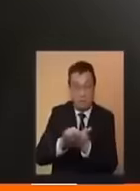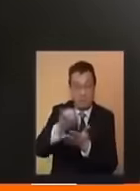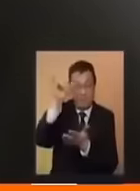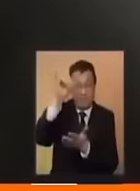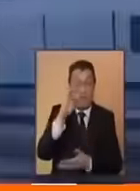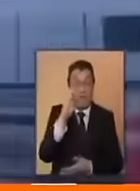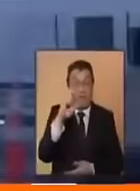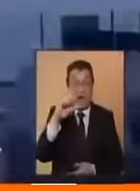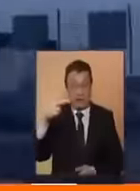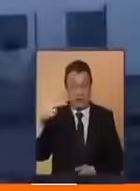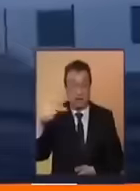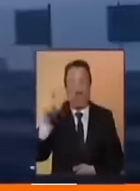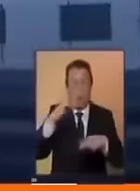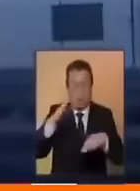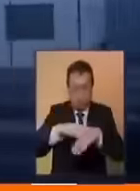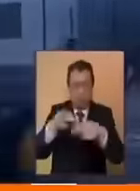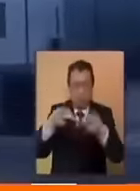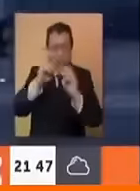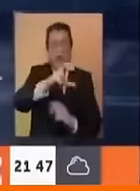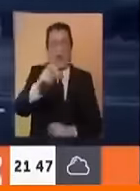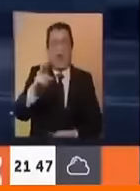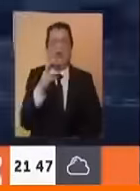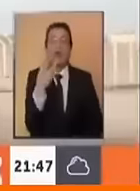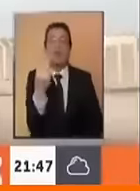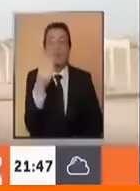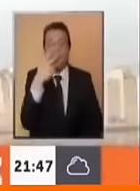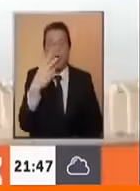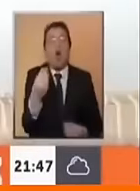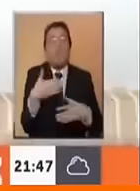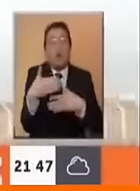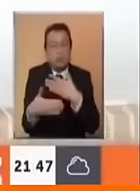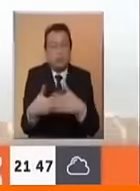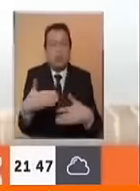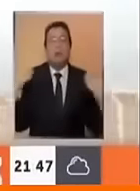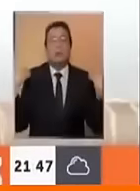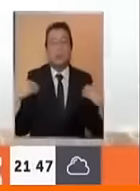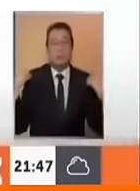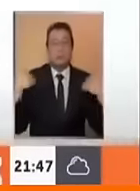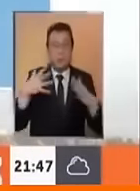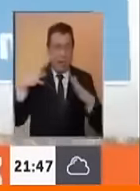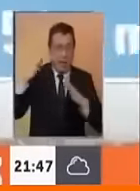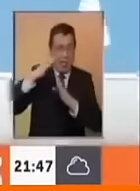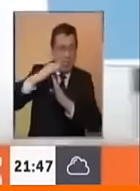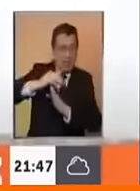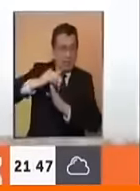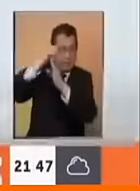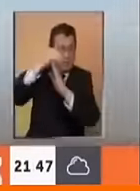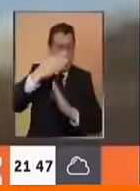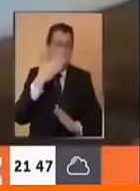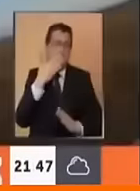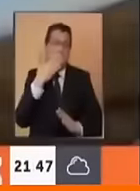acceso a Tele13 para conocer aquí parte del proceso de entrenamiento para la élite de pilotos de combate.